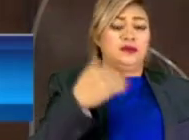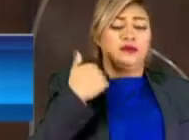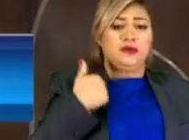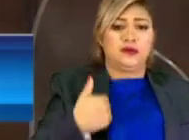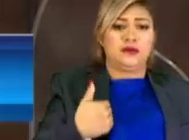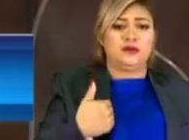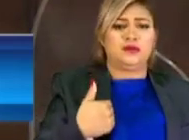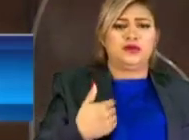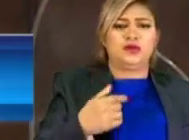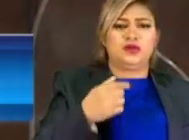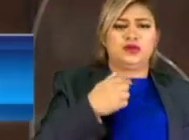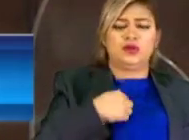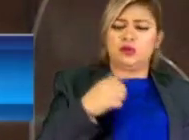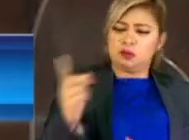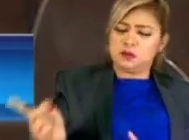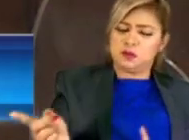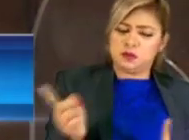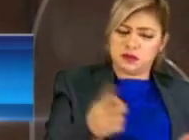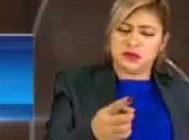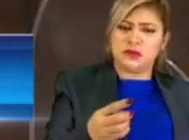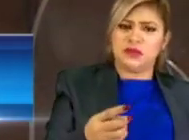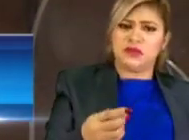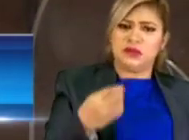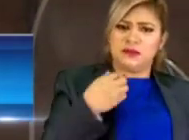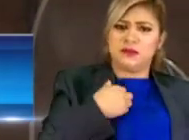yo lo convoco a mi oficina de trabajo en la presidencia.